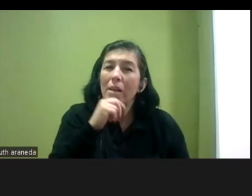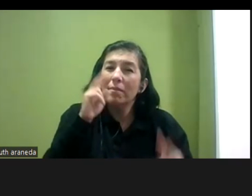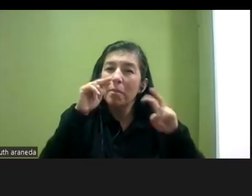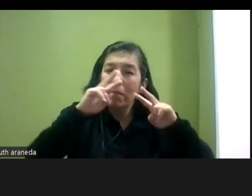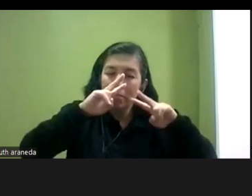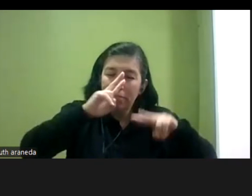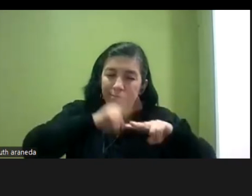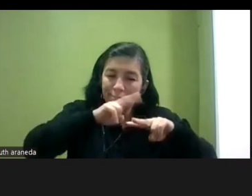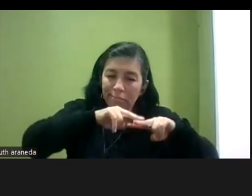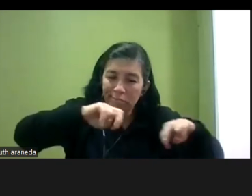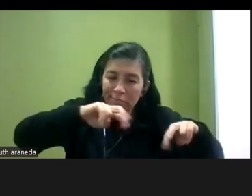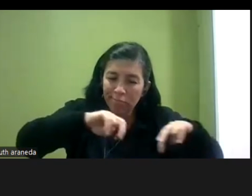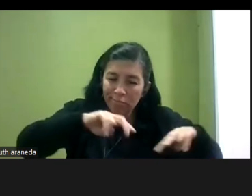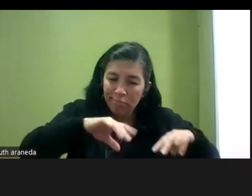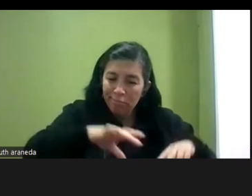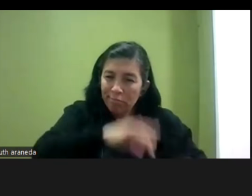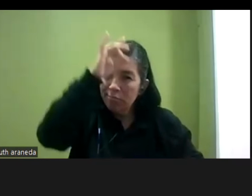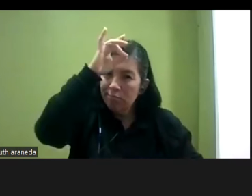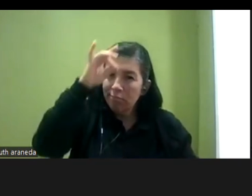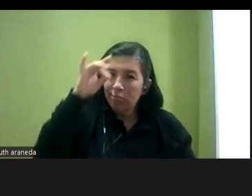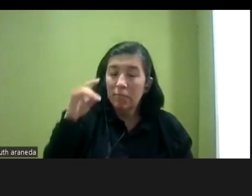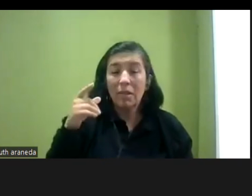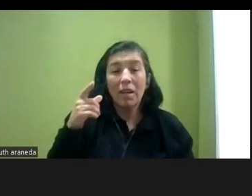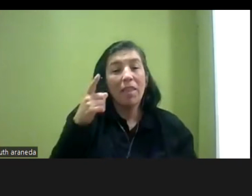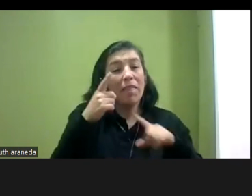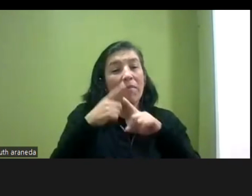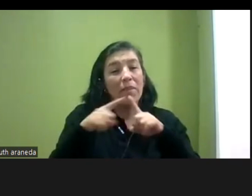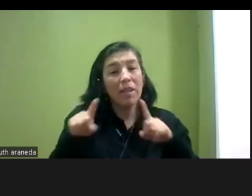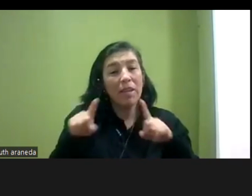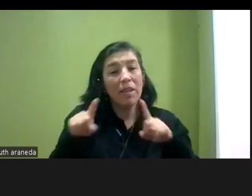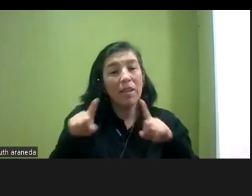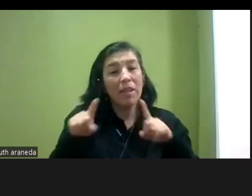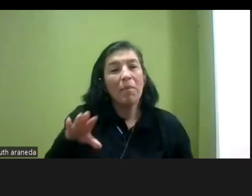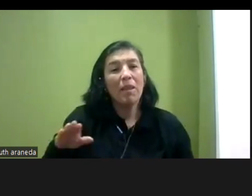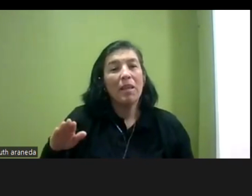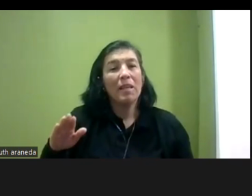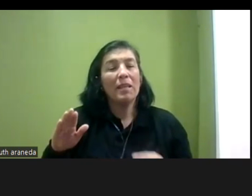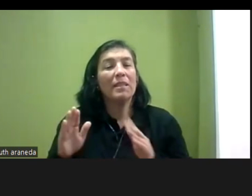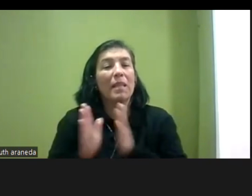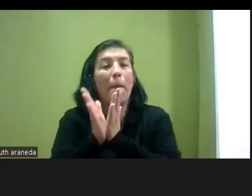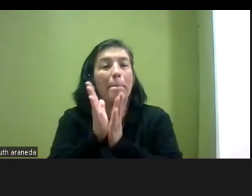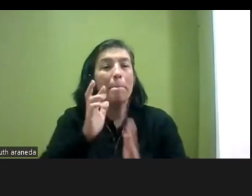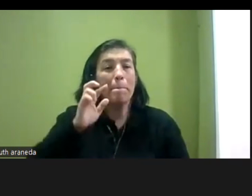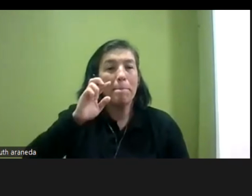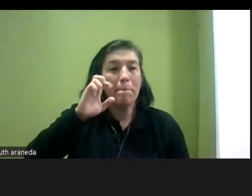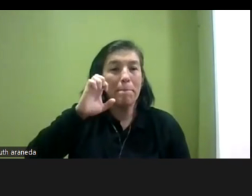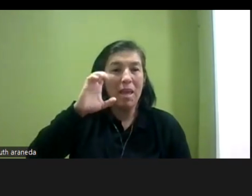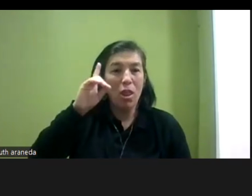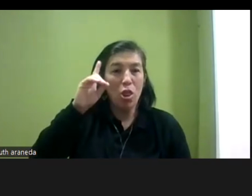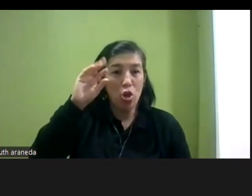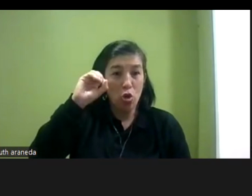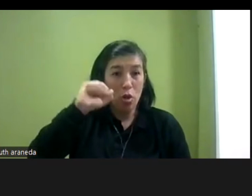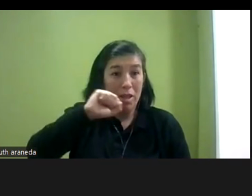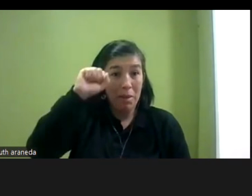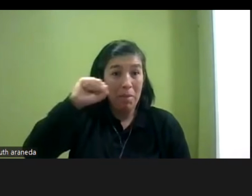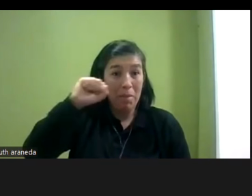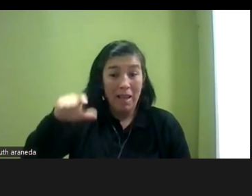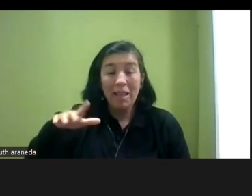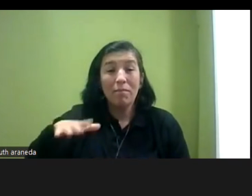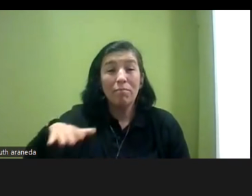en contraposición con lo que sabemos de San Pedro de Atacama. San Pedro de Atacama, en el Salar de Atacama, que